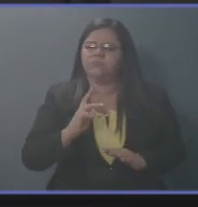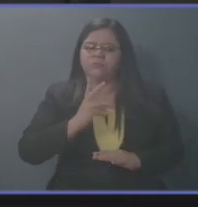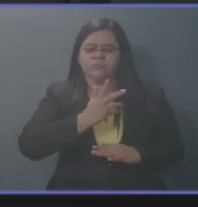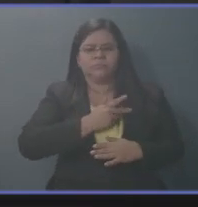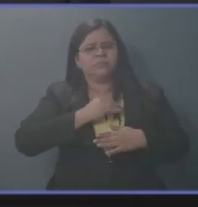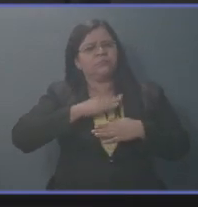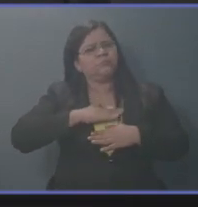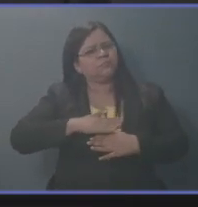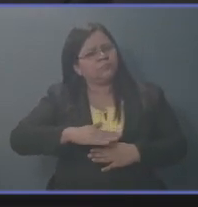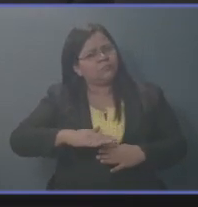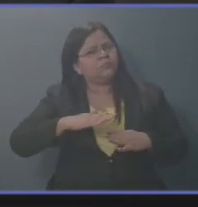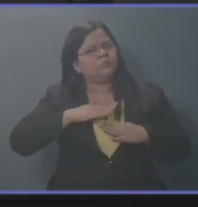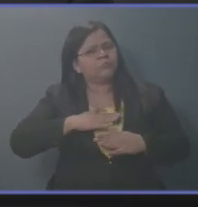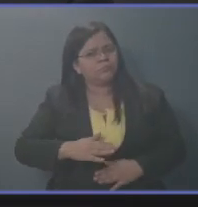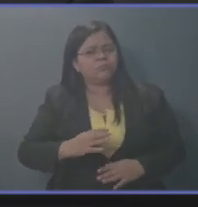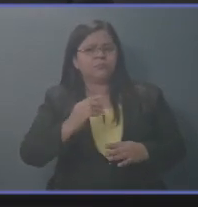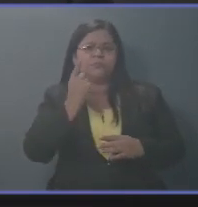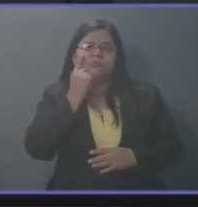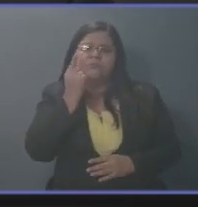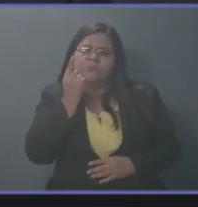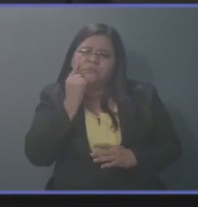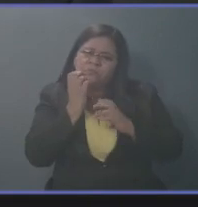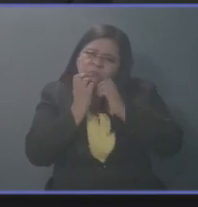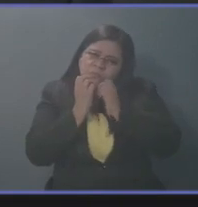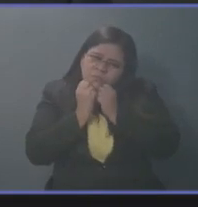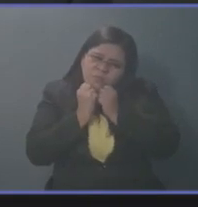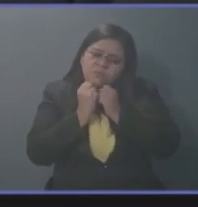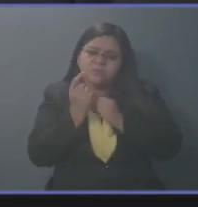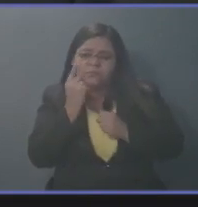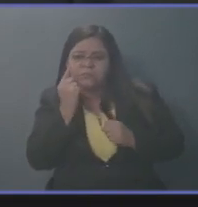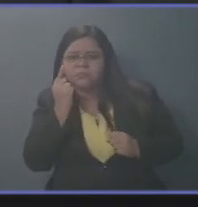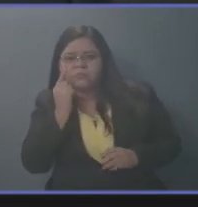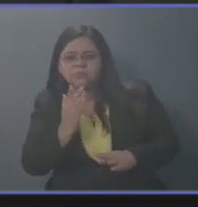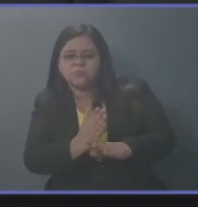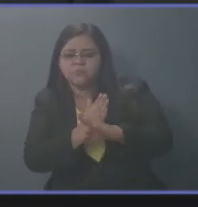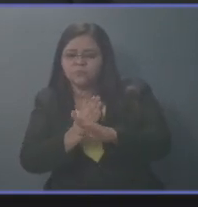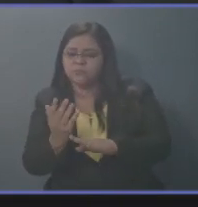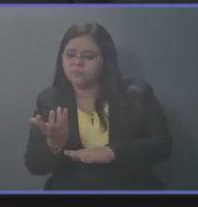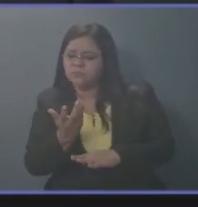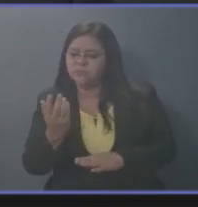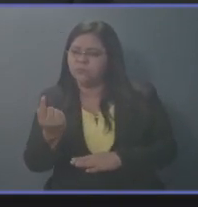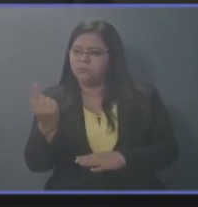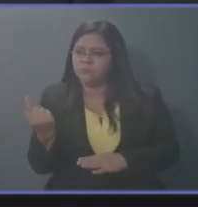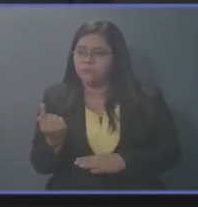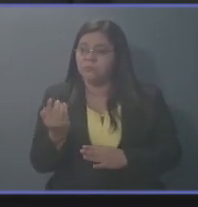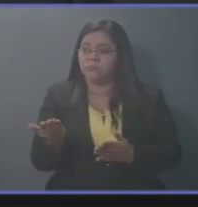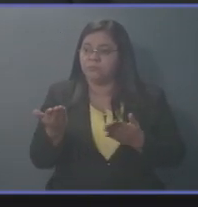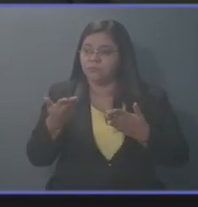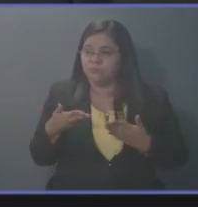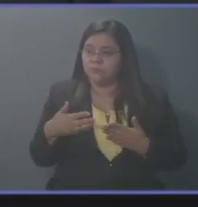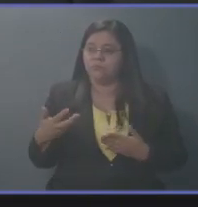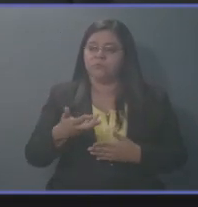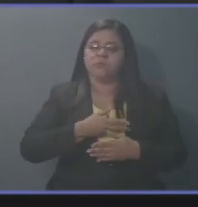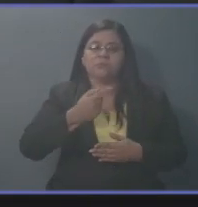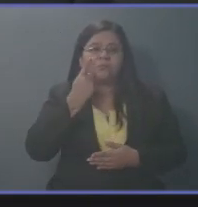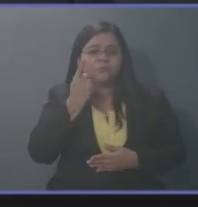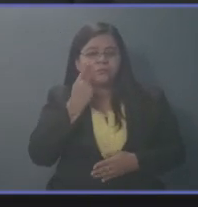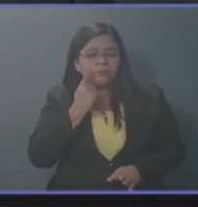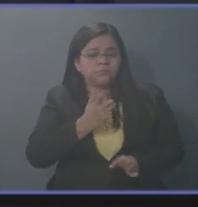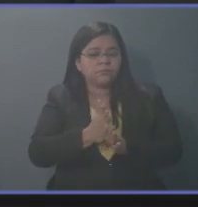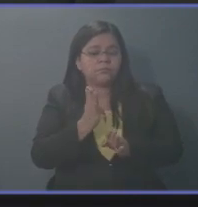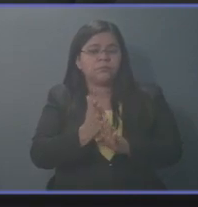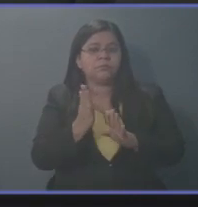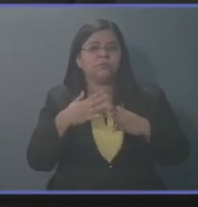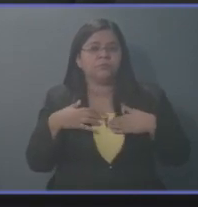dar tranquilidad a la gente, a cuidarnos y a cuidar a los demás. Esta herramienta debe servir para cuidar a los profesionales de